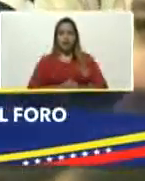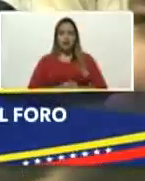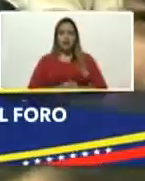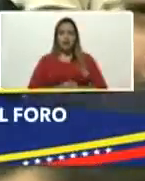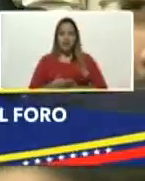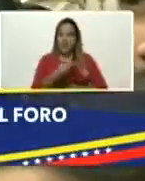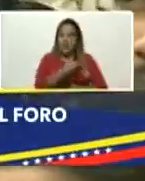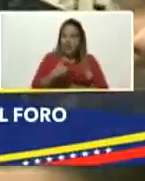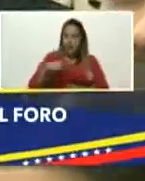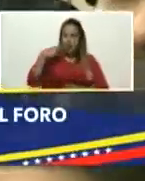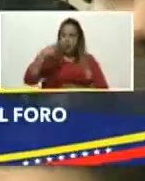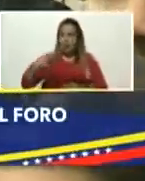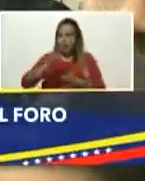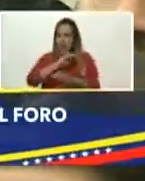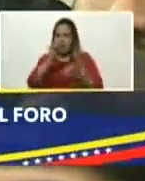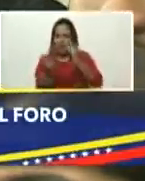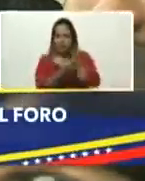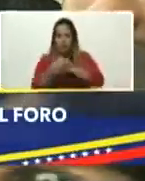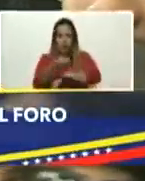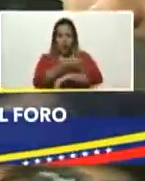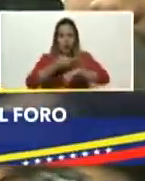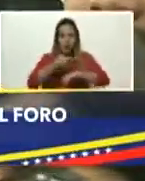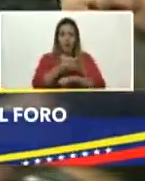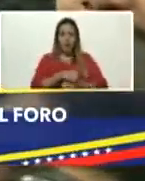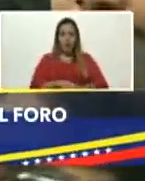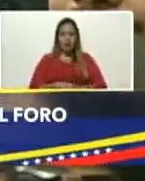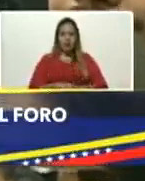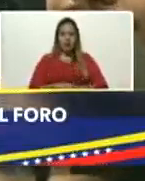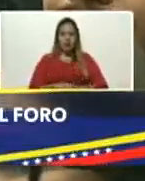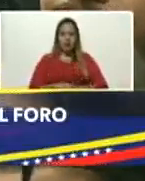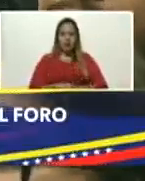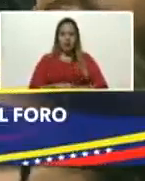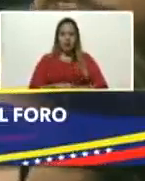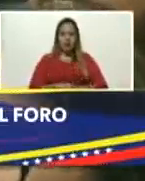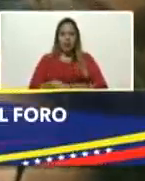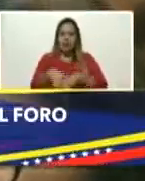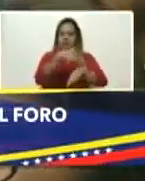Intentaron la política de cambio de régimen, de poderes paralelos.